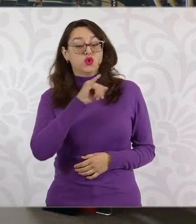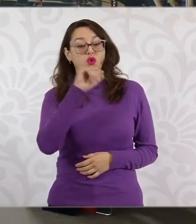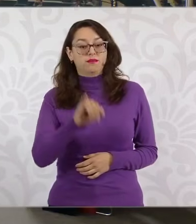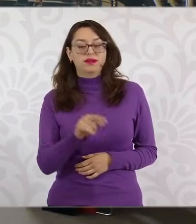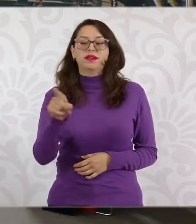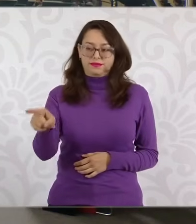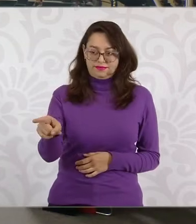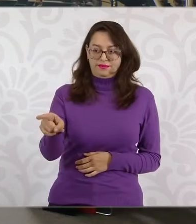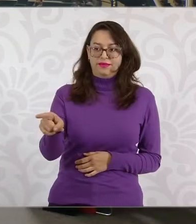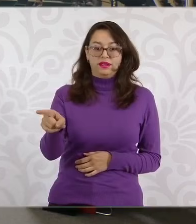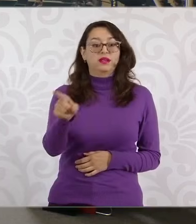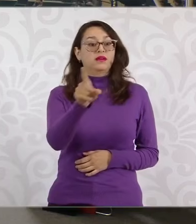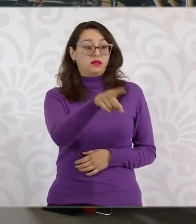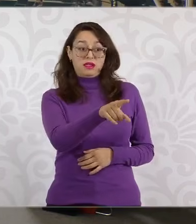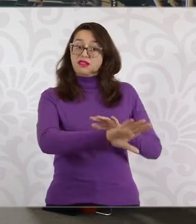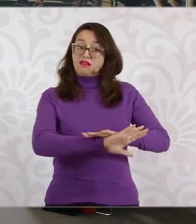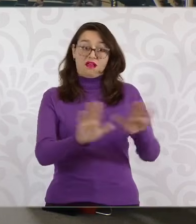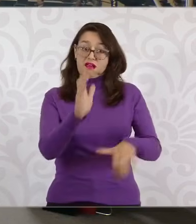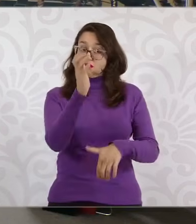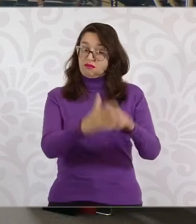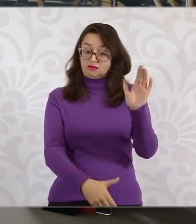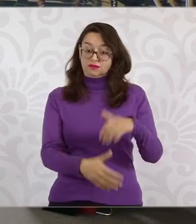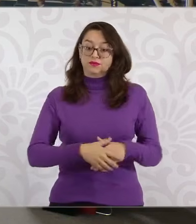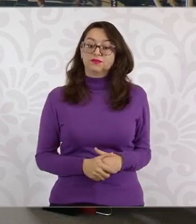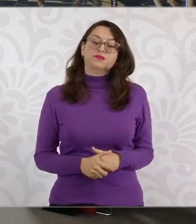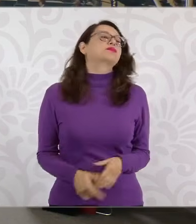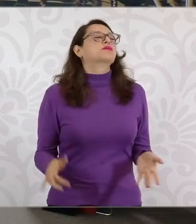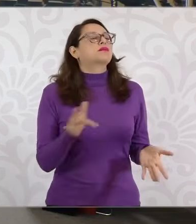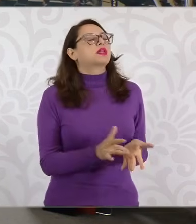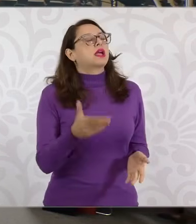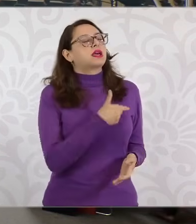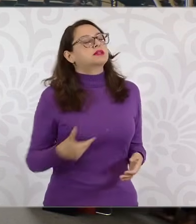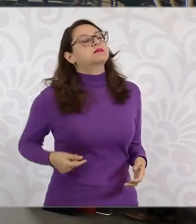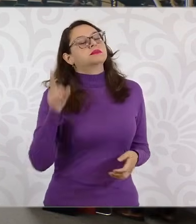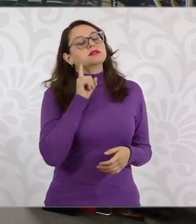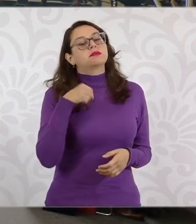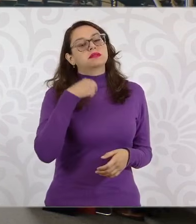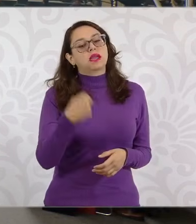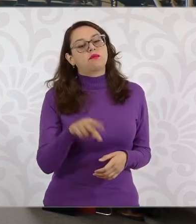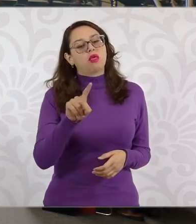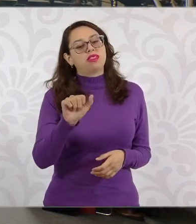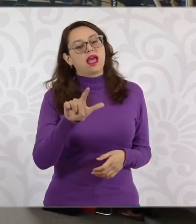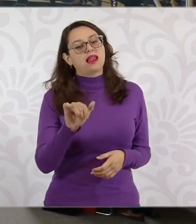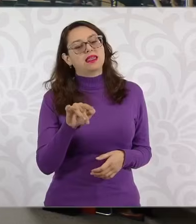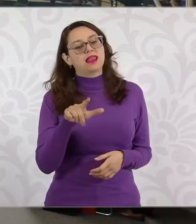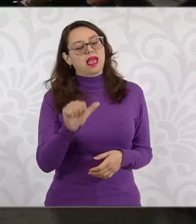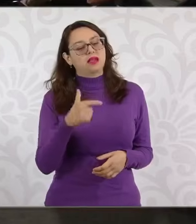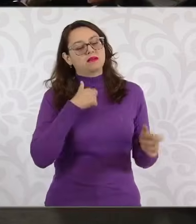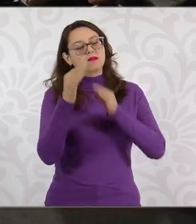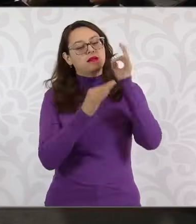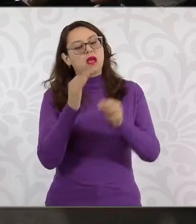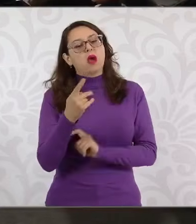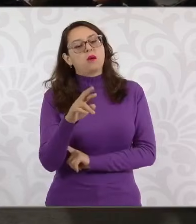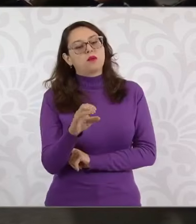Vamos uno acá y uno acá de este lado y terminamos. Gracias, Presidenta. Buenos días, Dalila Escobar, del Proceso. Primero preguntar si ya analizaron el